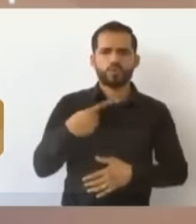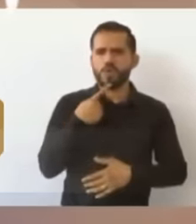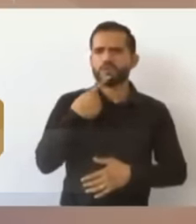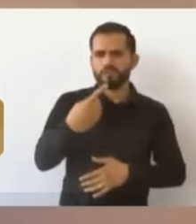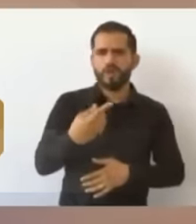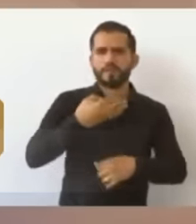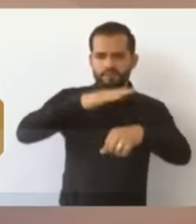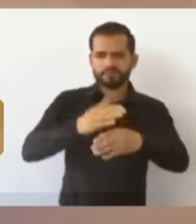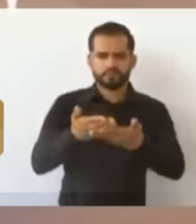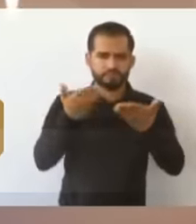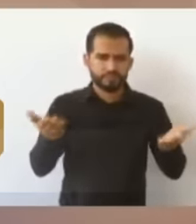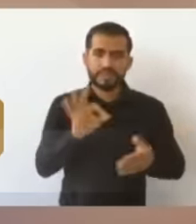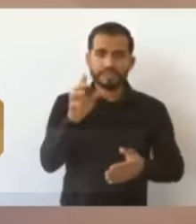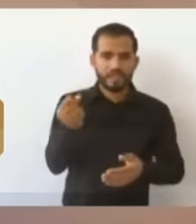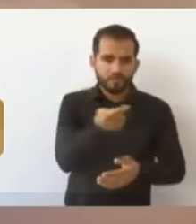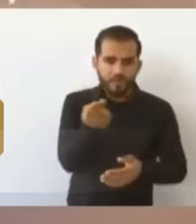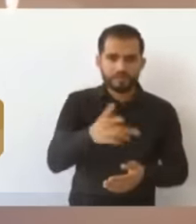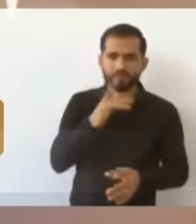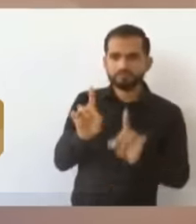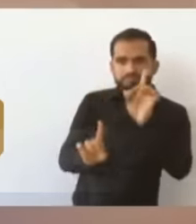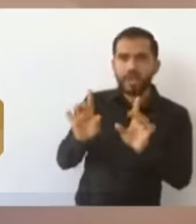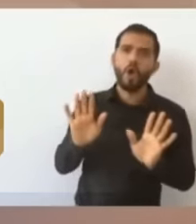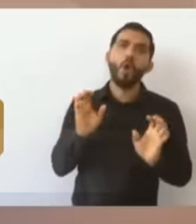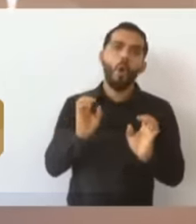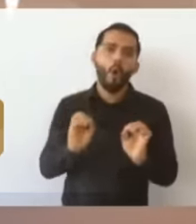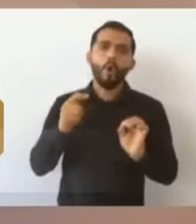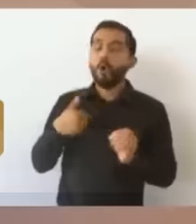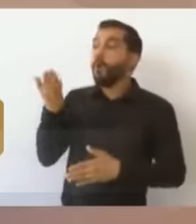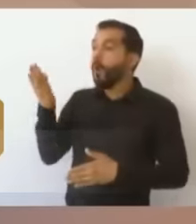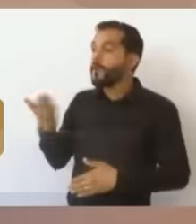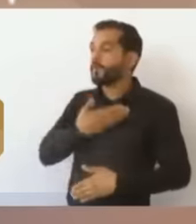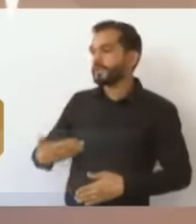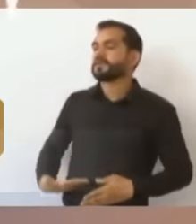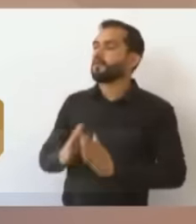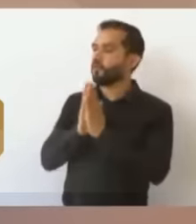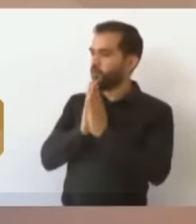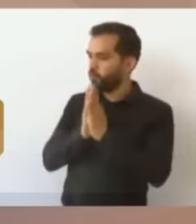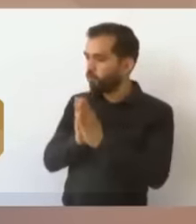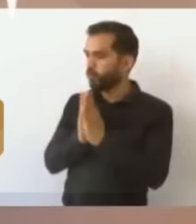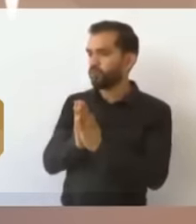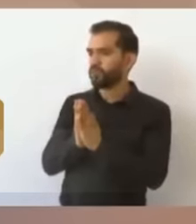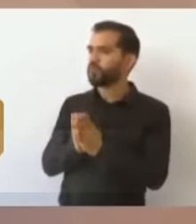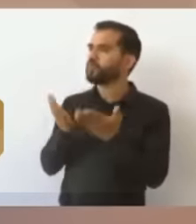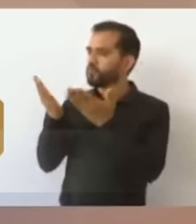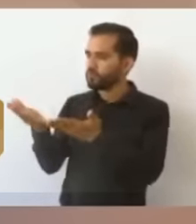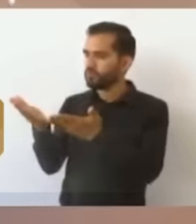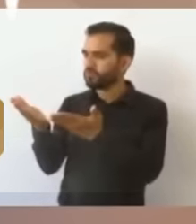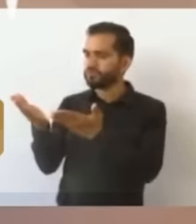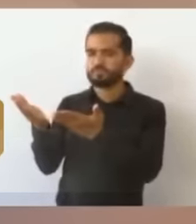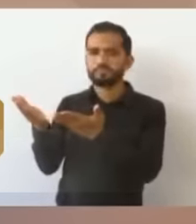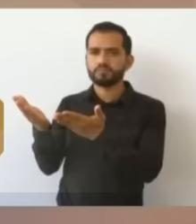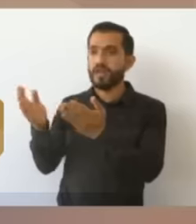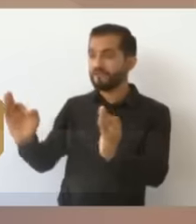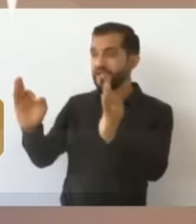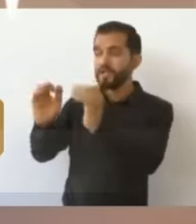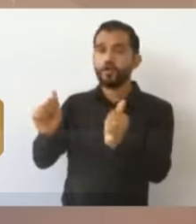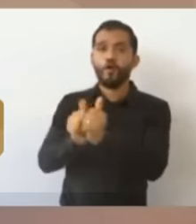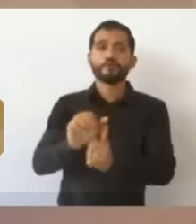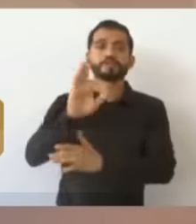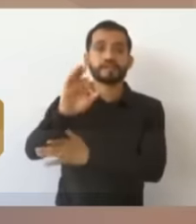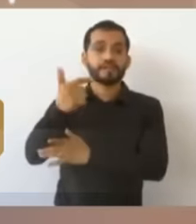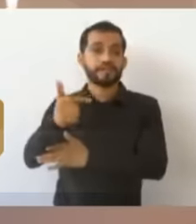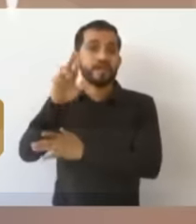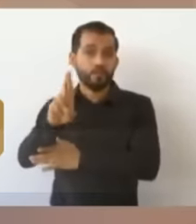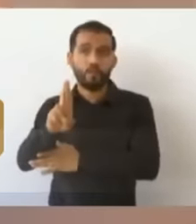ninguna naturaleza, más bien le quiero pedir al presidente que por favor sea el conducto para hablar con el fiscal general de